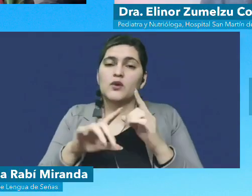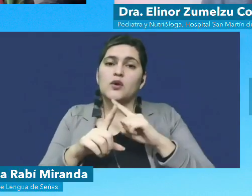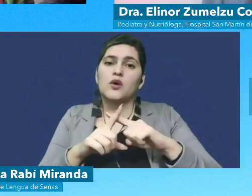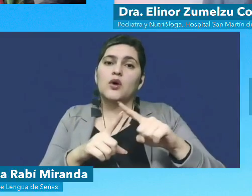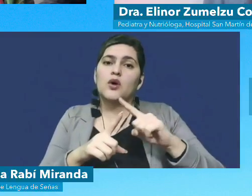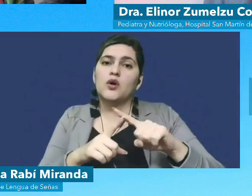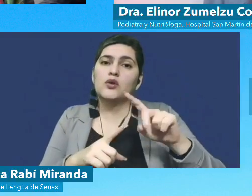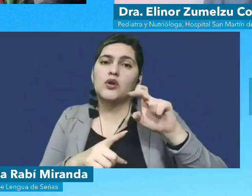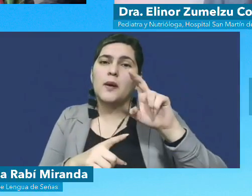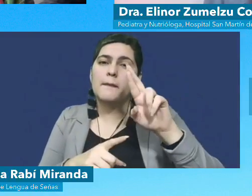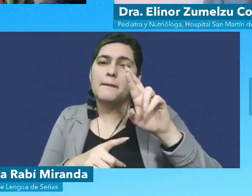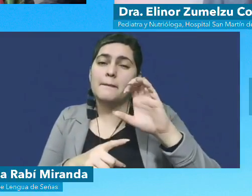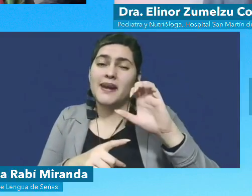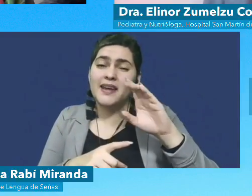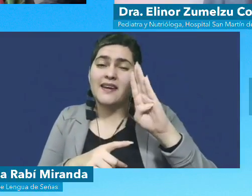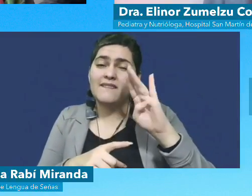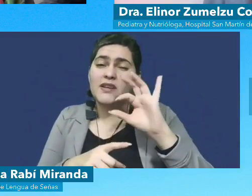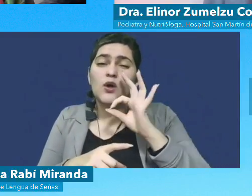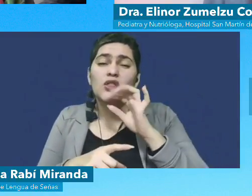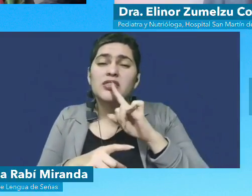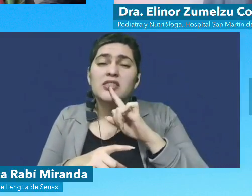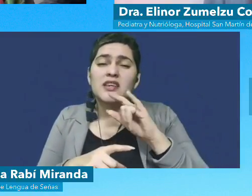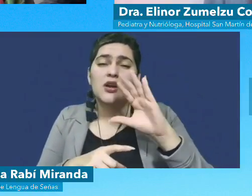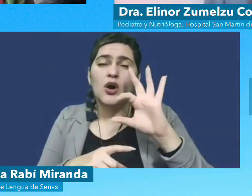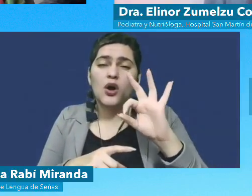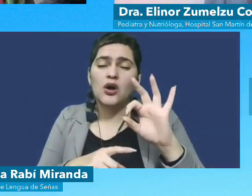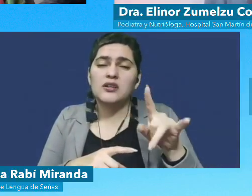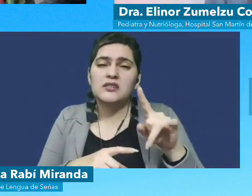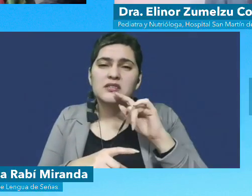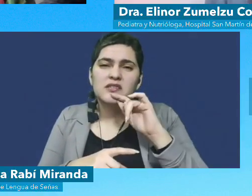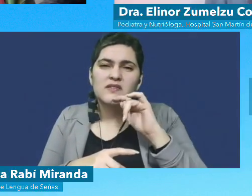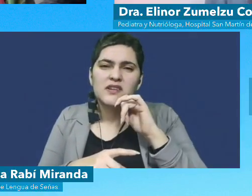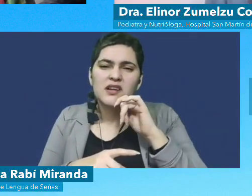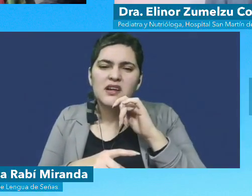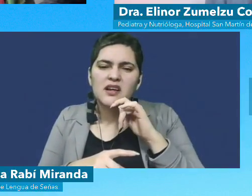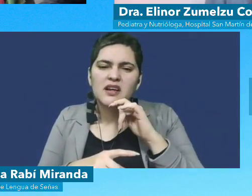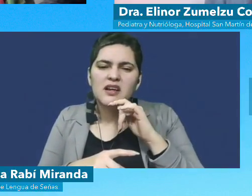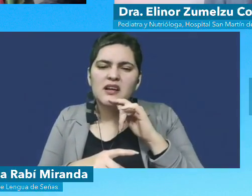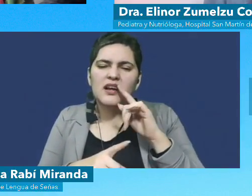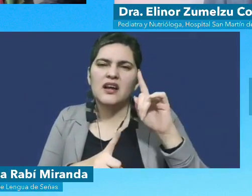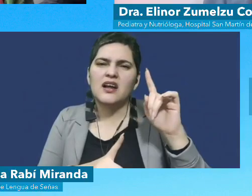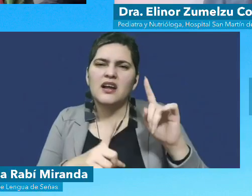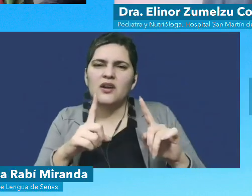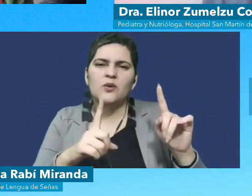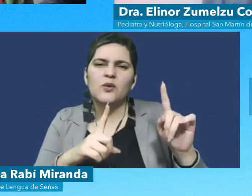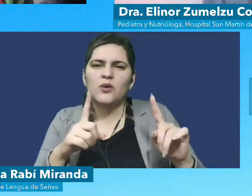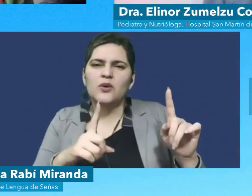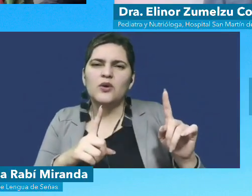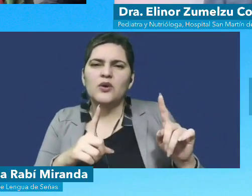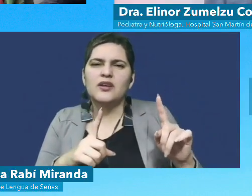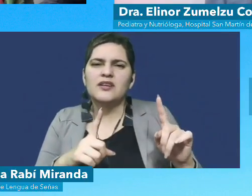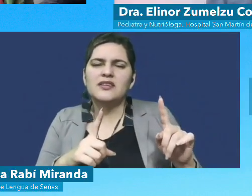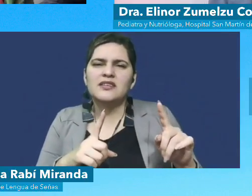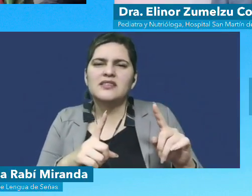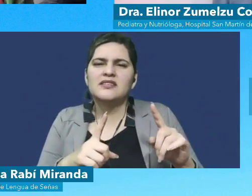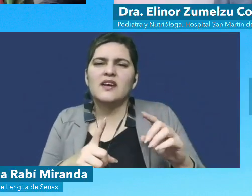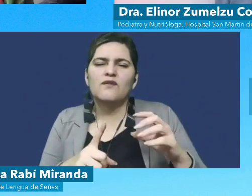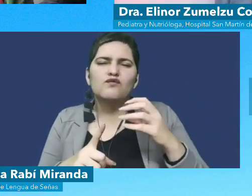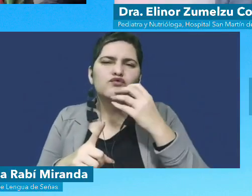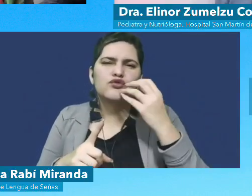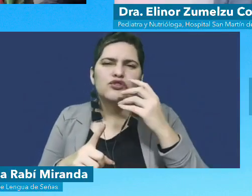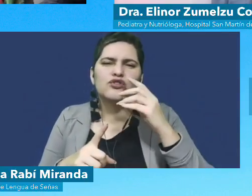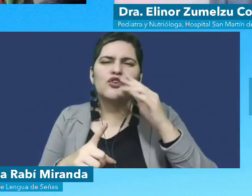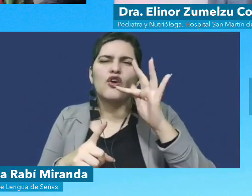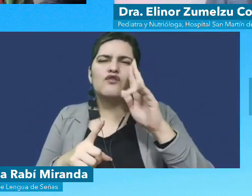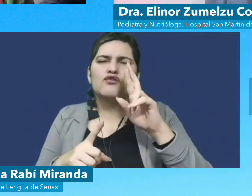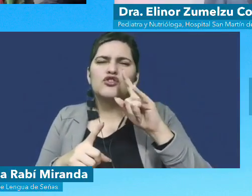como los FOS nucleóticos que se incorporan a la fructooligosacáridos que se incorporan a alimentos